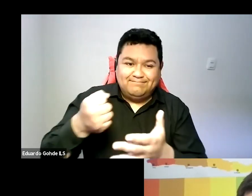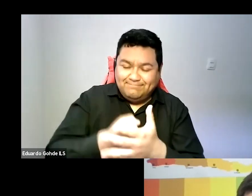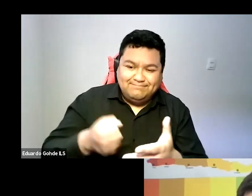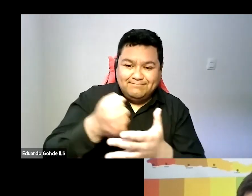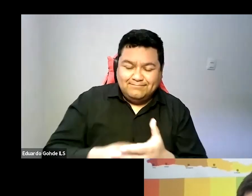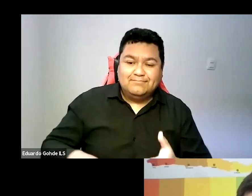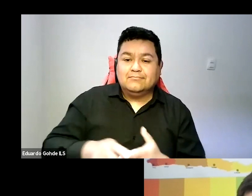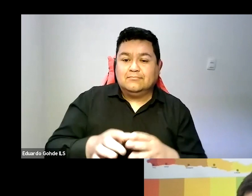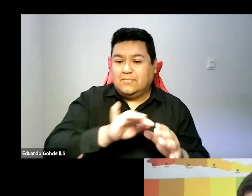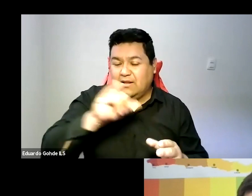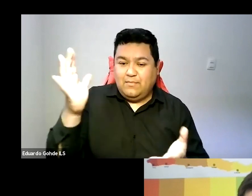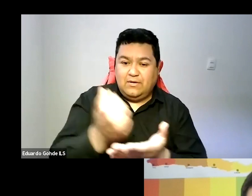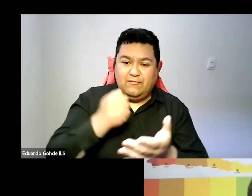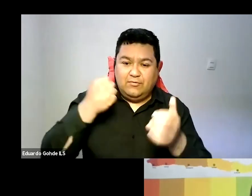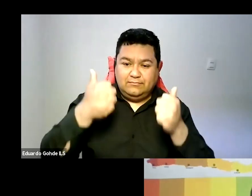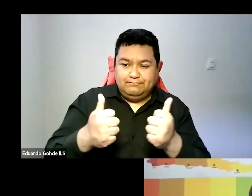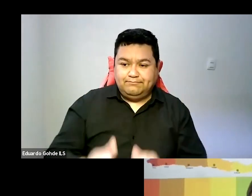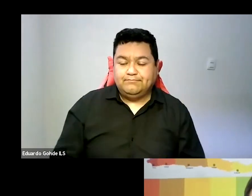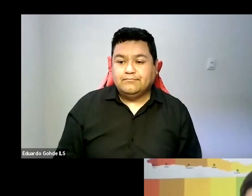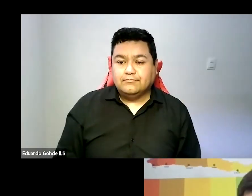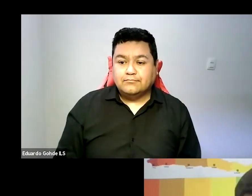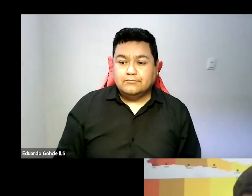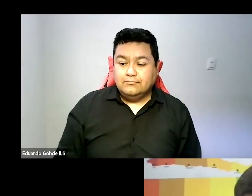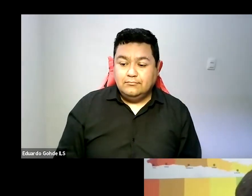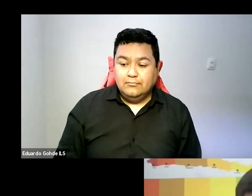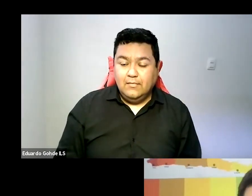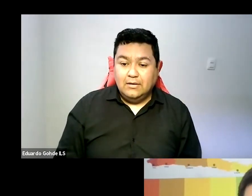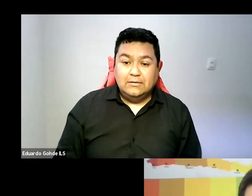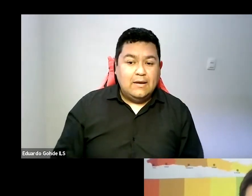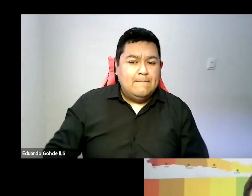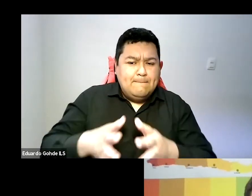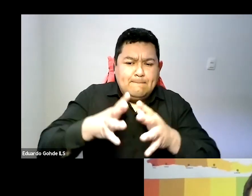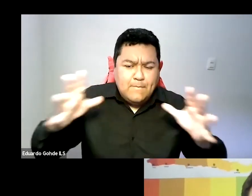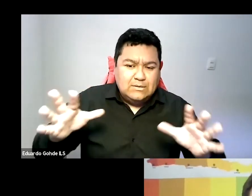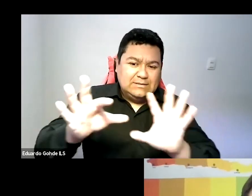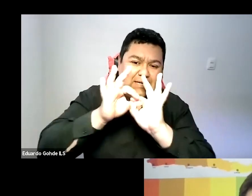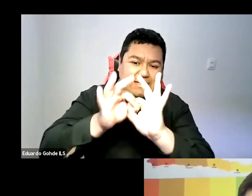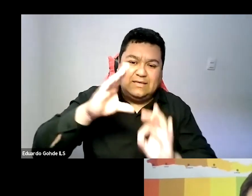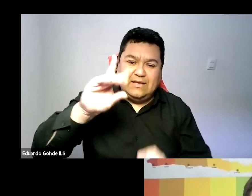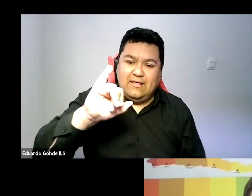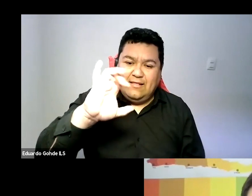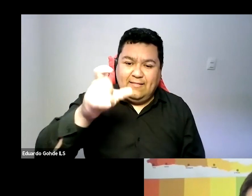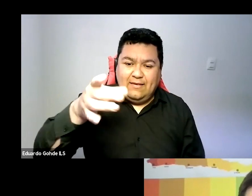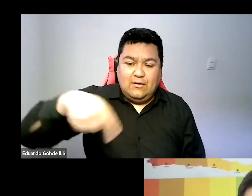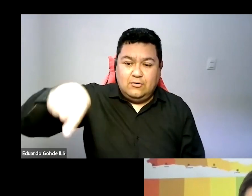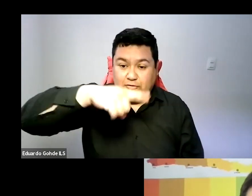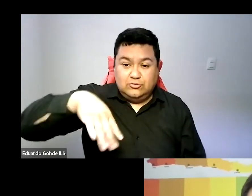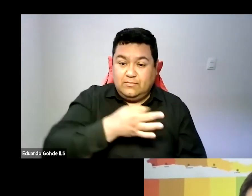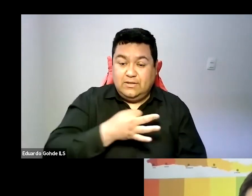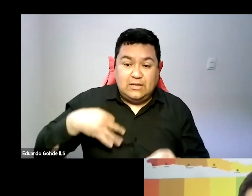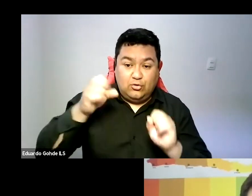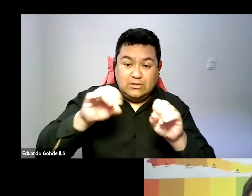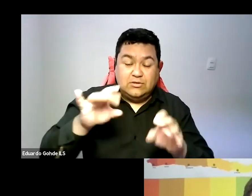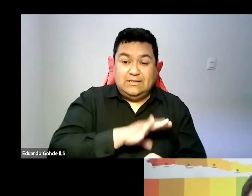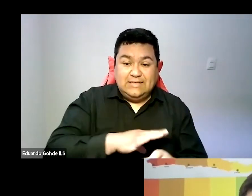de que vamos a ser exitosos. Bien, muchas gracias, Diego, de parte del programa ISEC, del Ministerio de Educación de Chile,